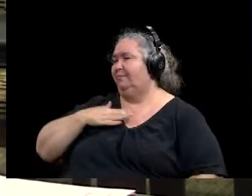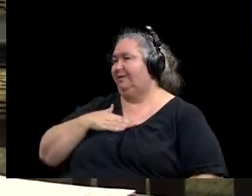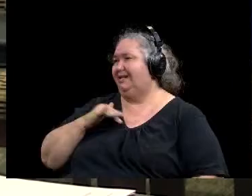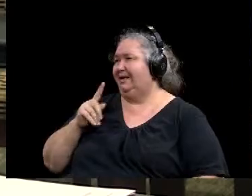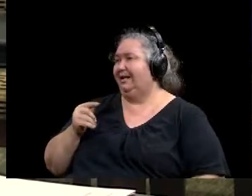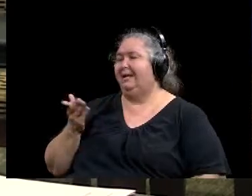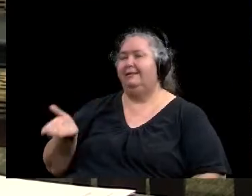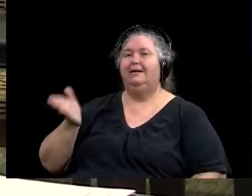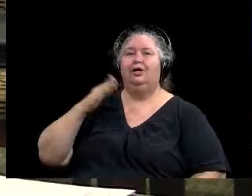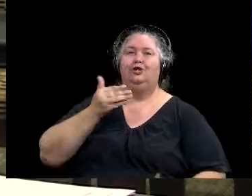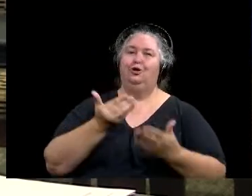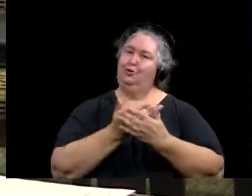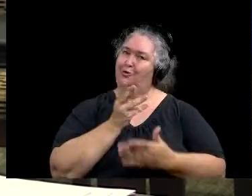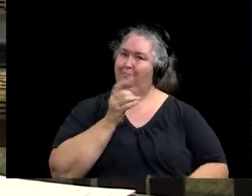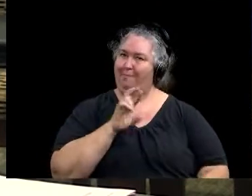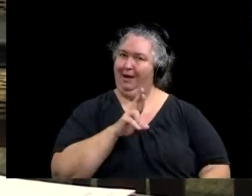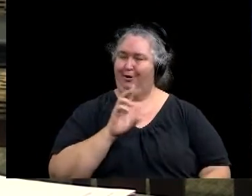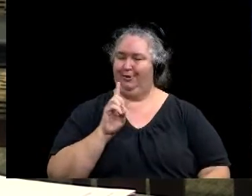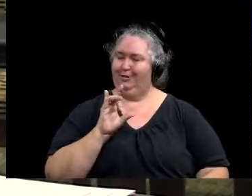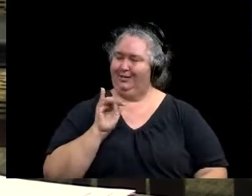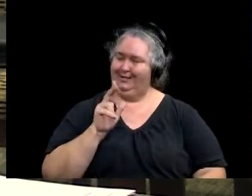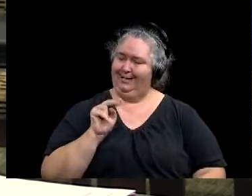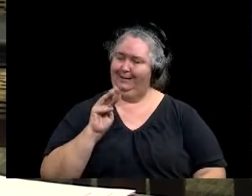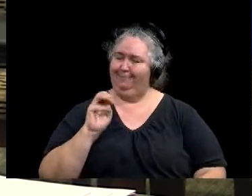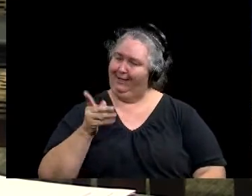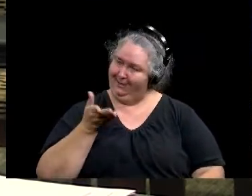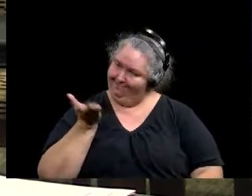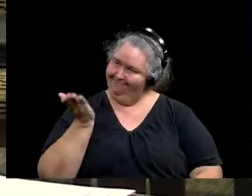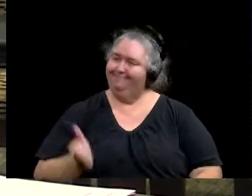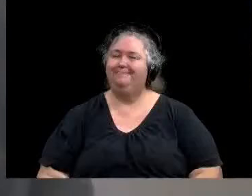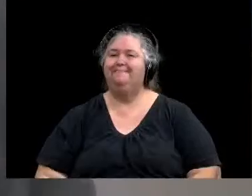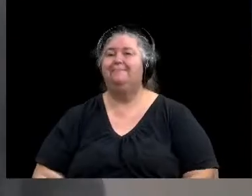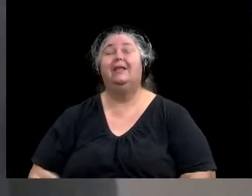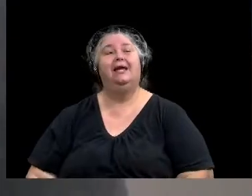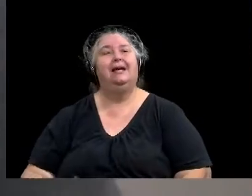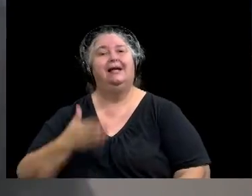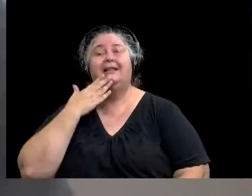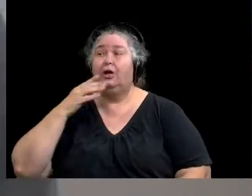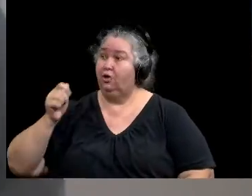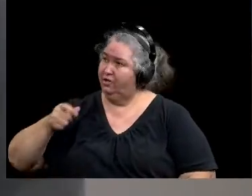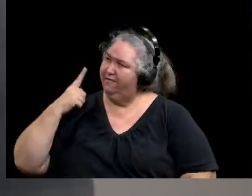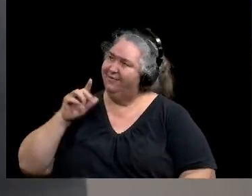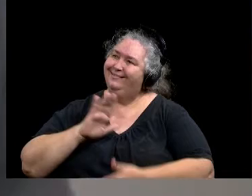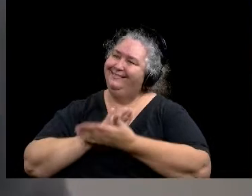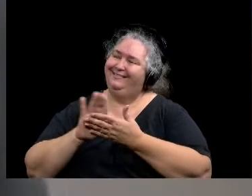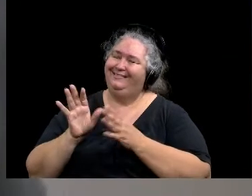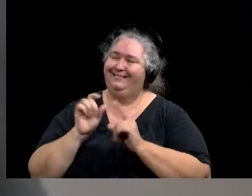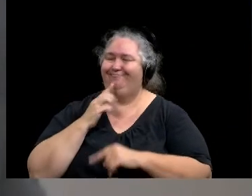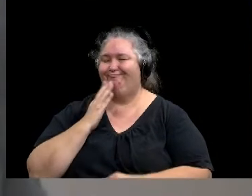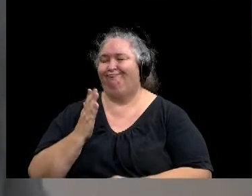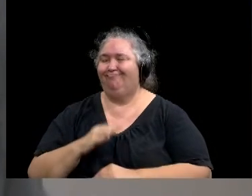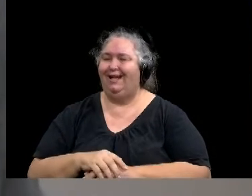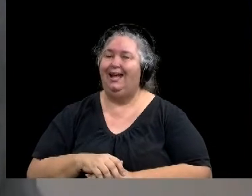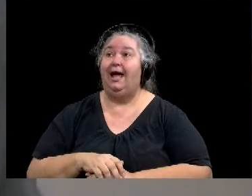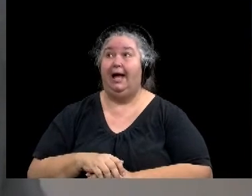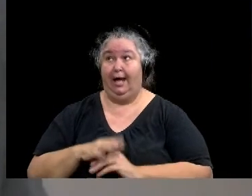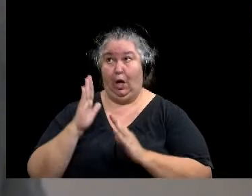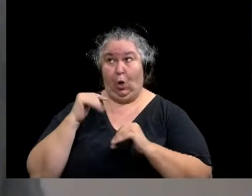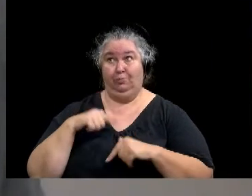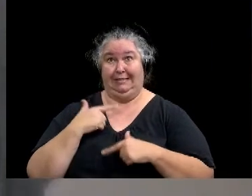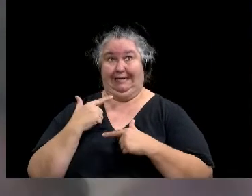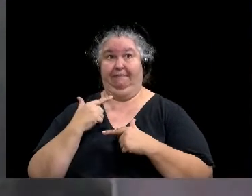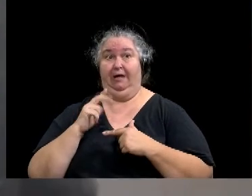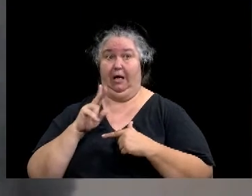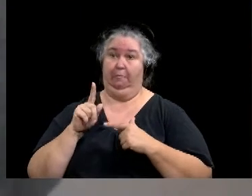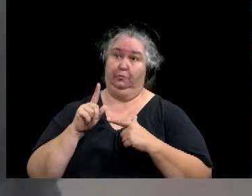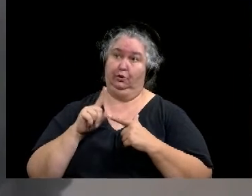la presión ahora tiene en mí alcalde tienen mil gracias por esas